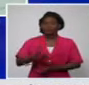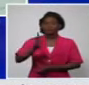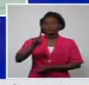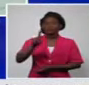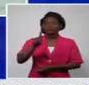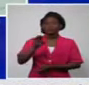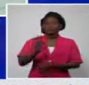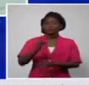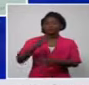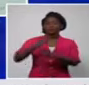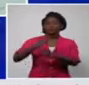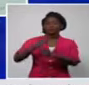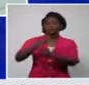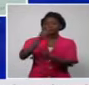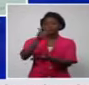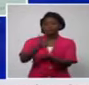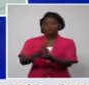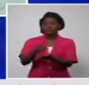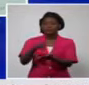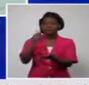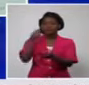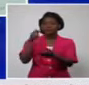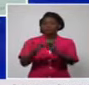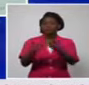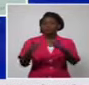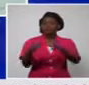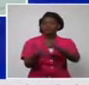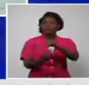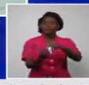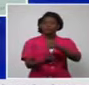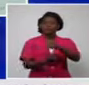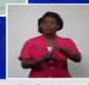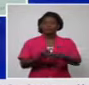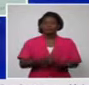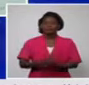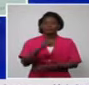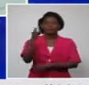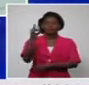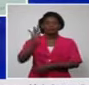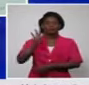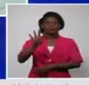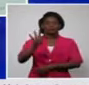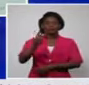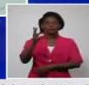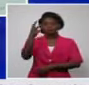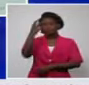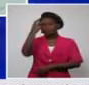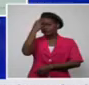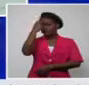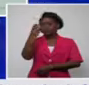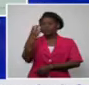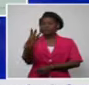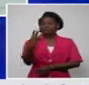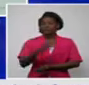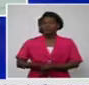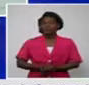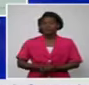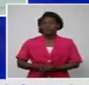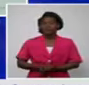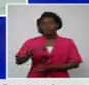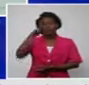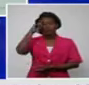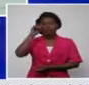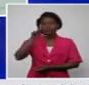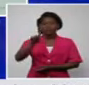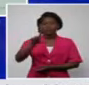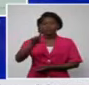que es donde ha estado la mayor transmisión, Palma Soriano 4, Tercer Frente 3, San Luis, Songolamay y